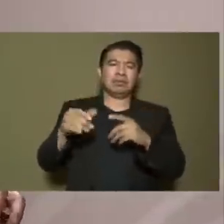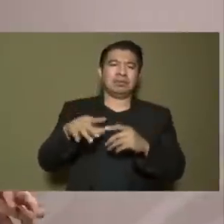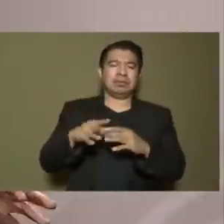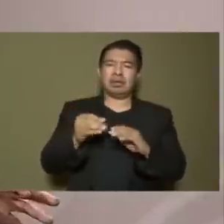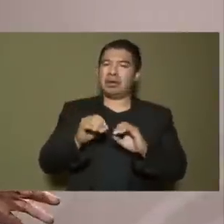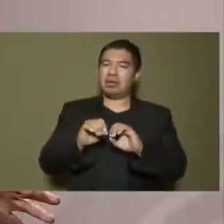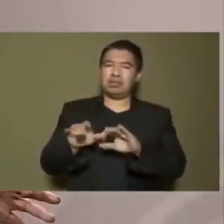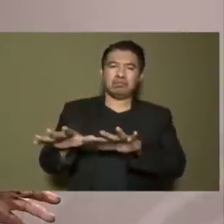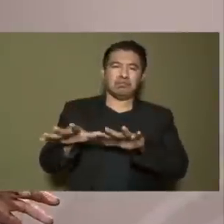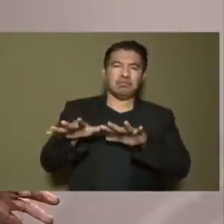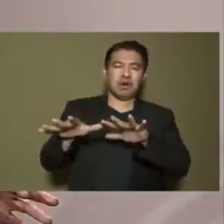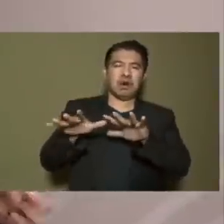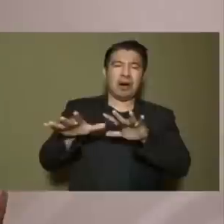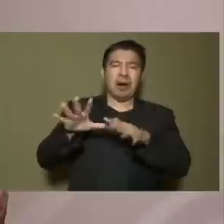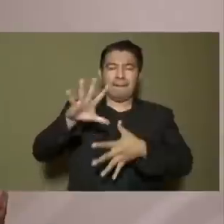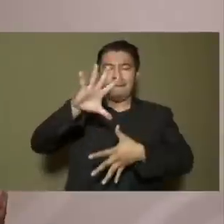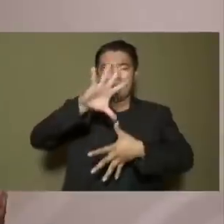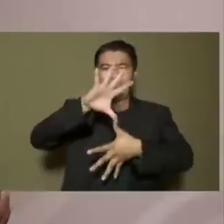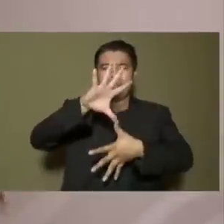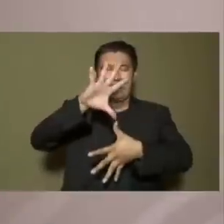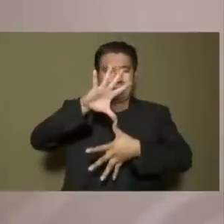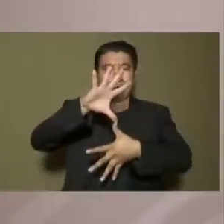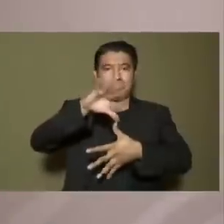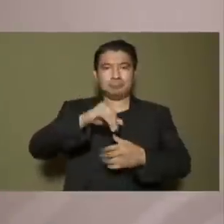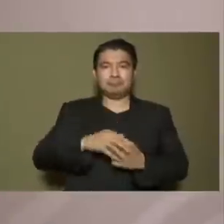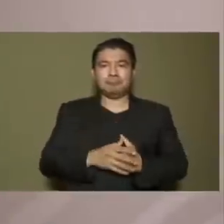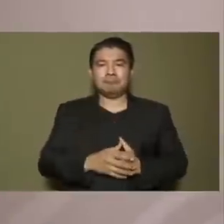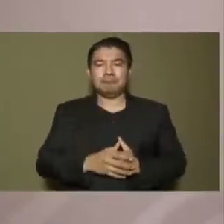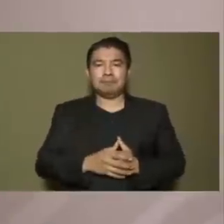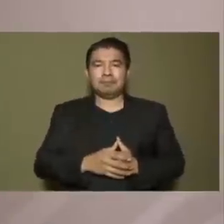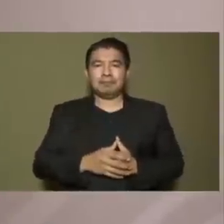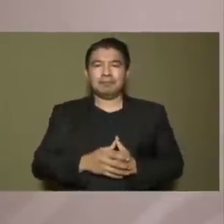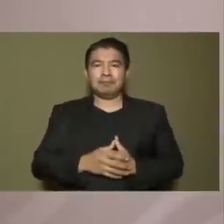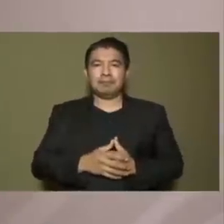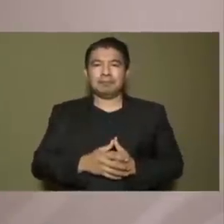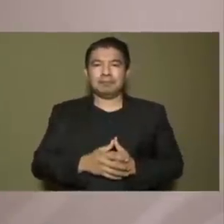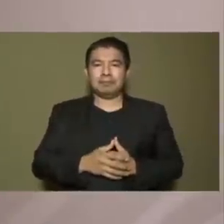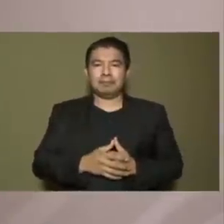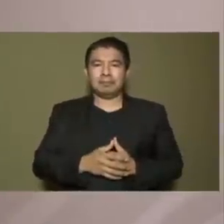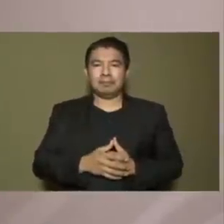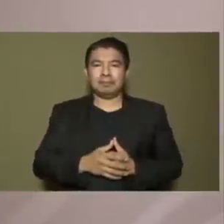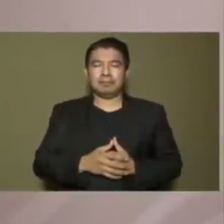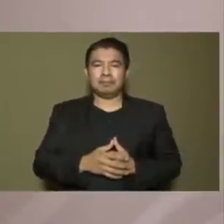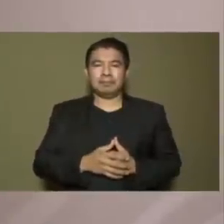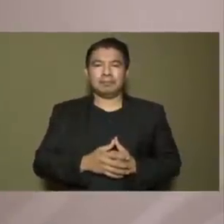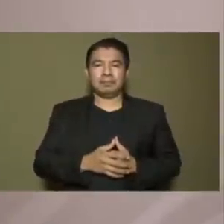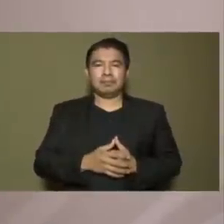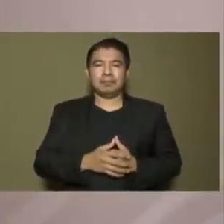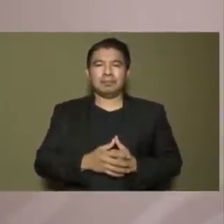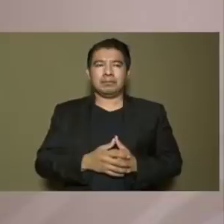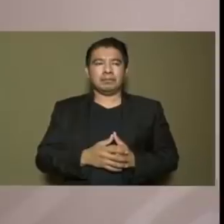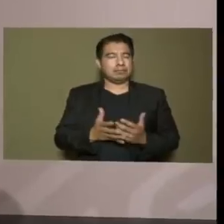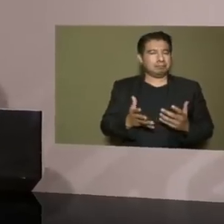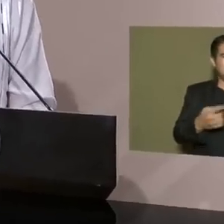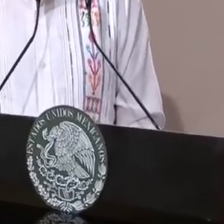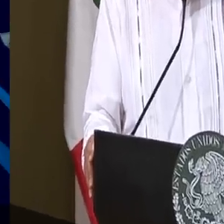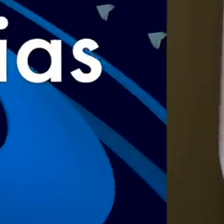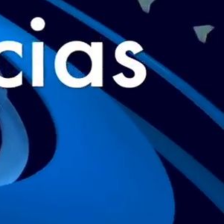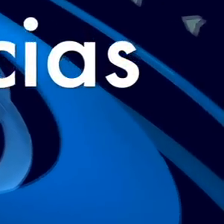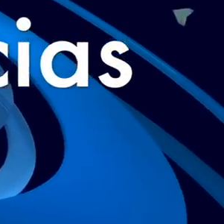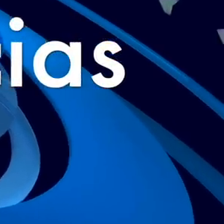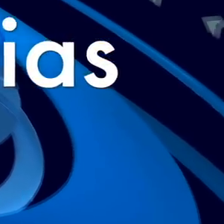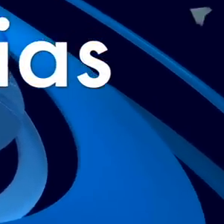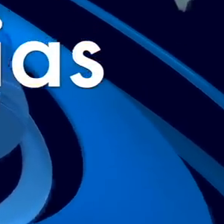es lo que estamos ahora constatando.